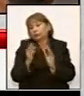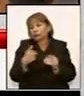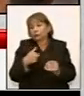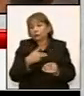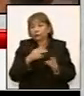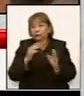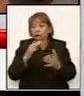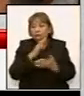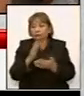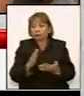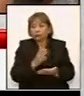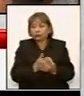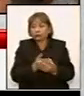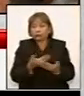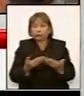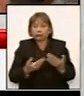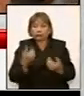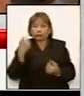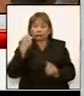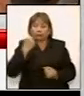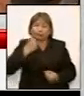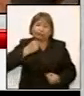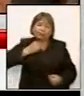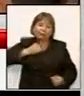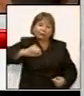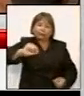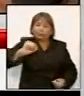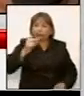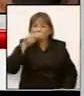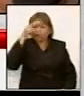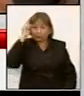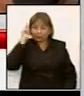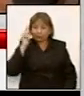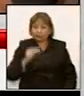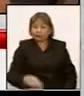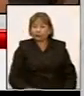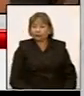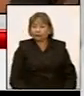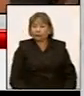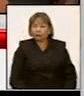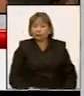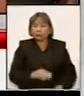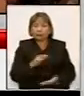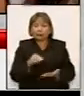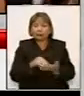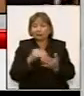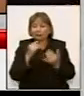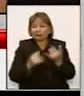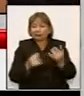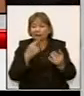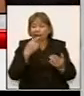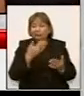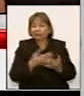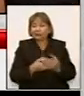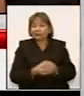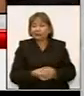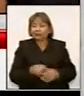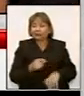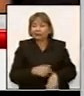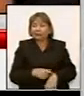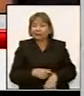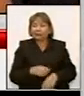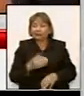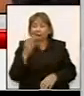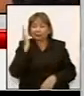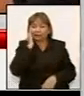problemas en el transcurso de nuestro viaje hacia Huánuco. Y Cecilia, también un punto importante ya para finalizar, no te queremos quitar más tiempo, sabemos